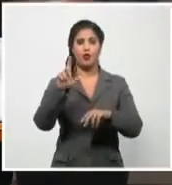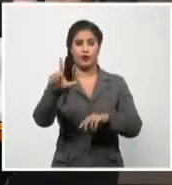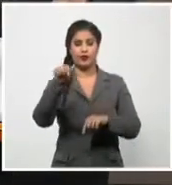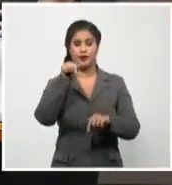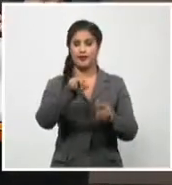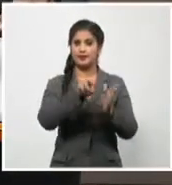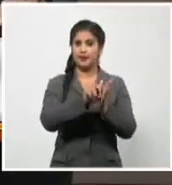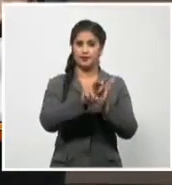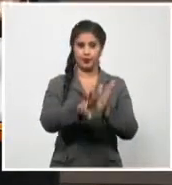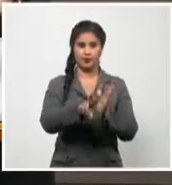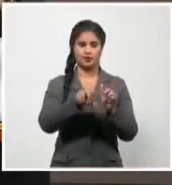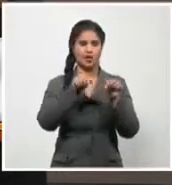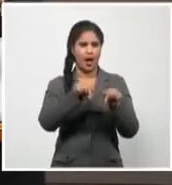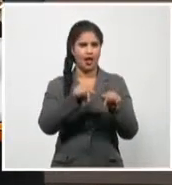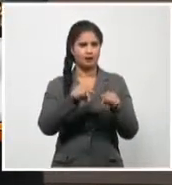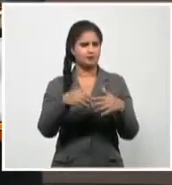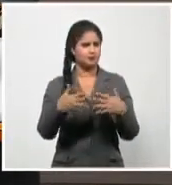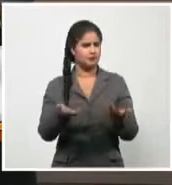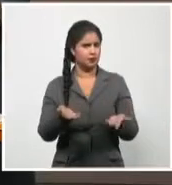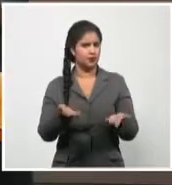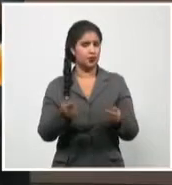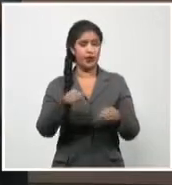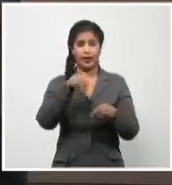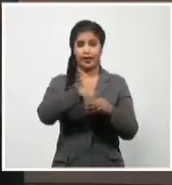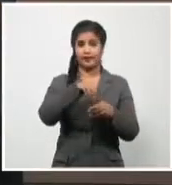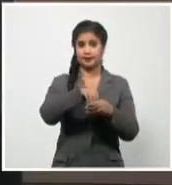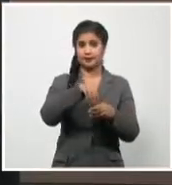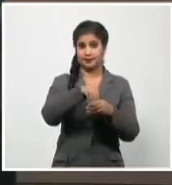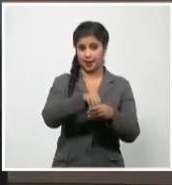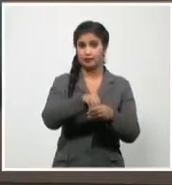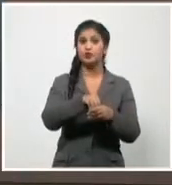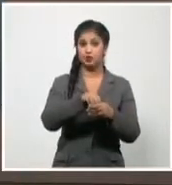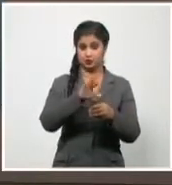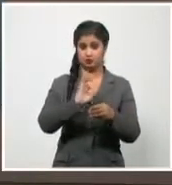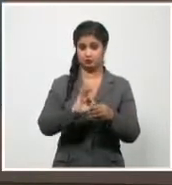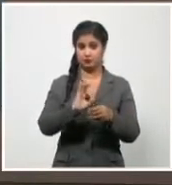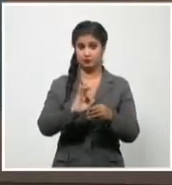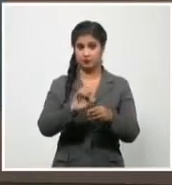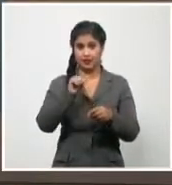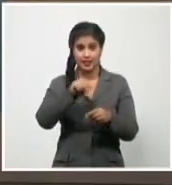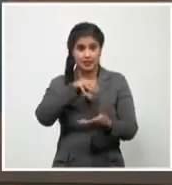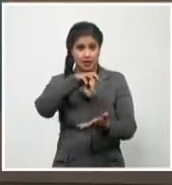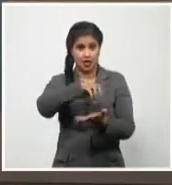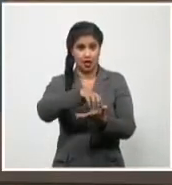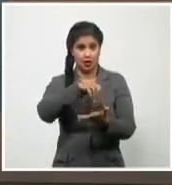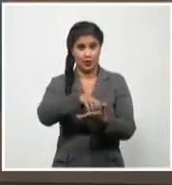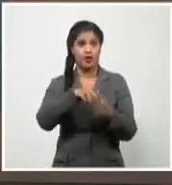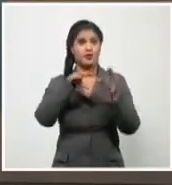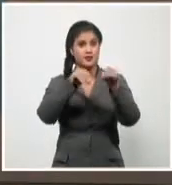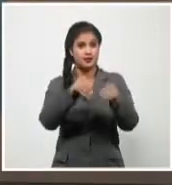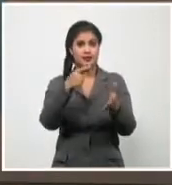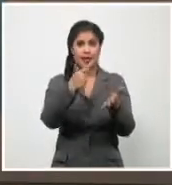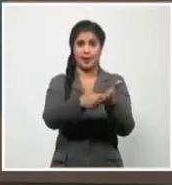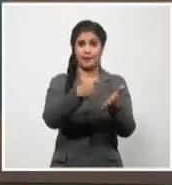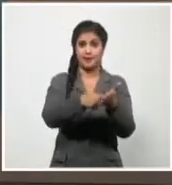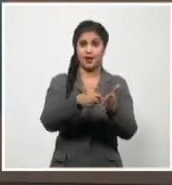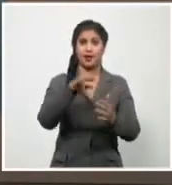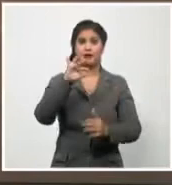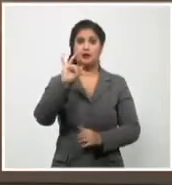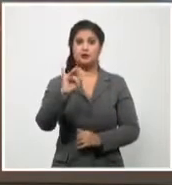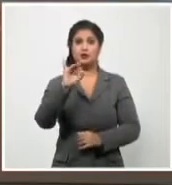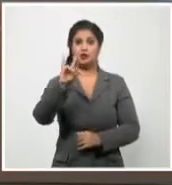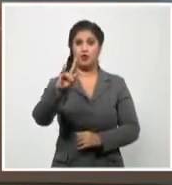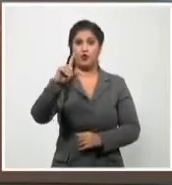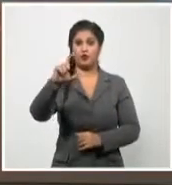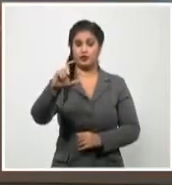se despidieron de su profesora de apreciación literaria consideran que la nueva tarifa a pagar de 792 pesos